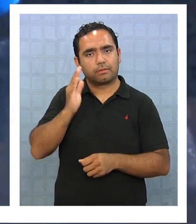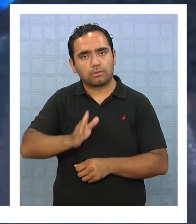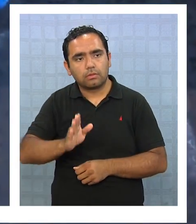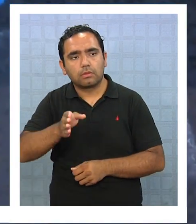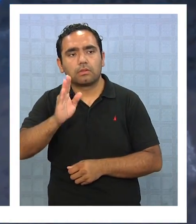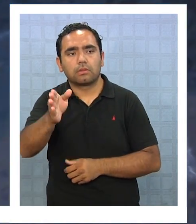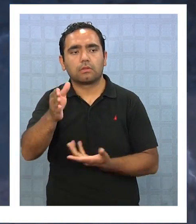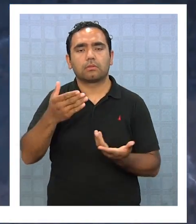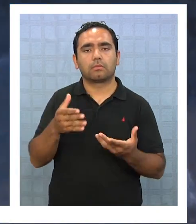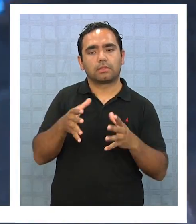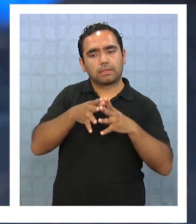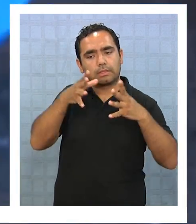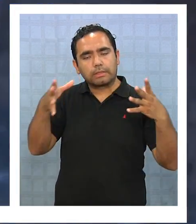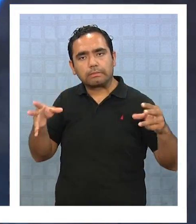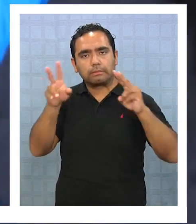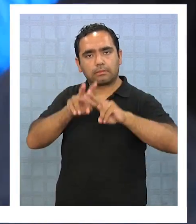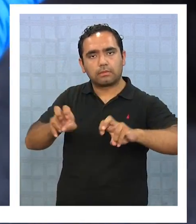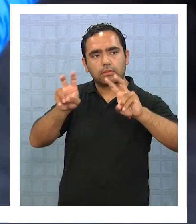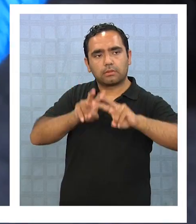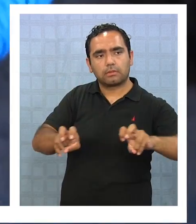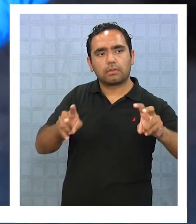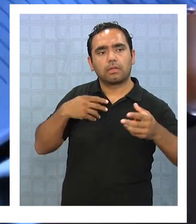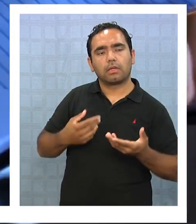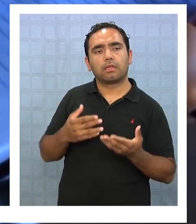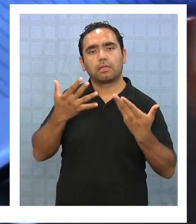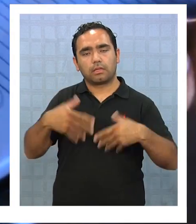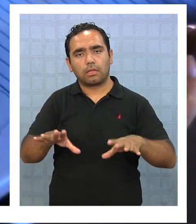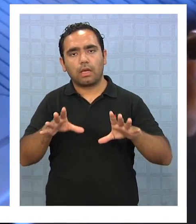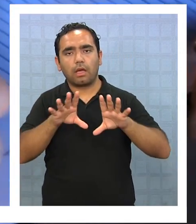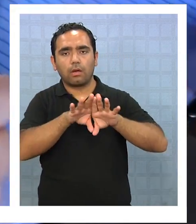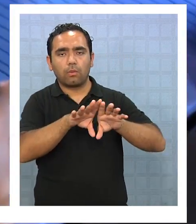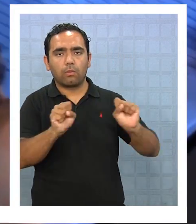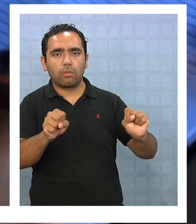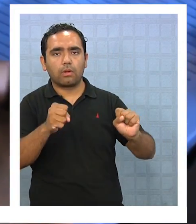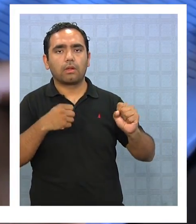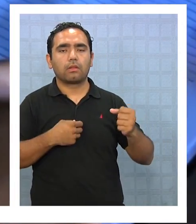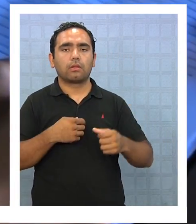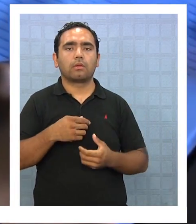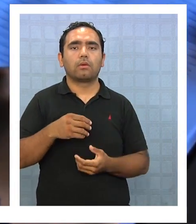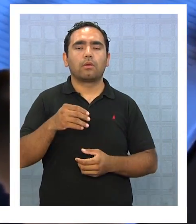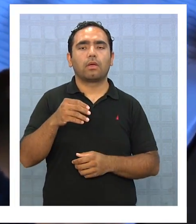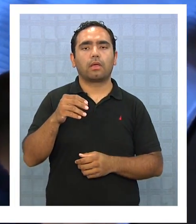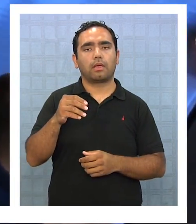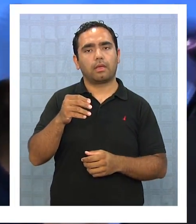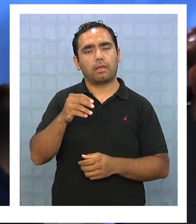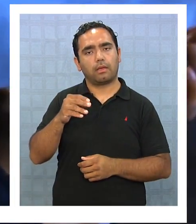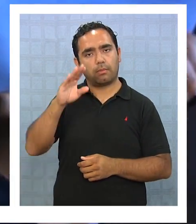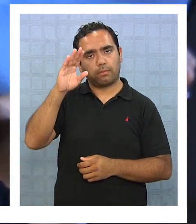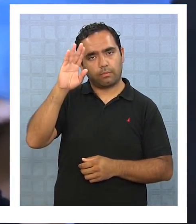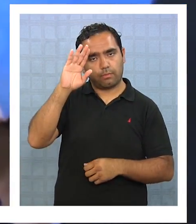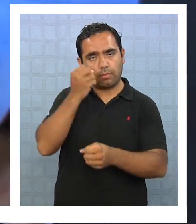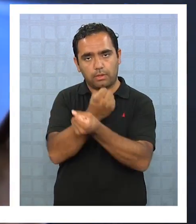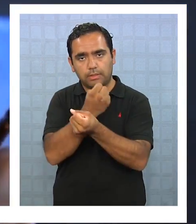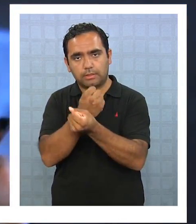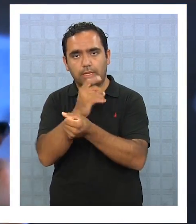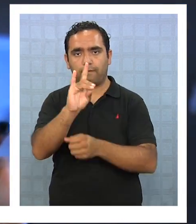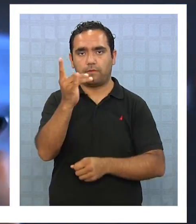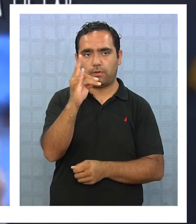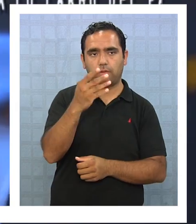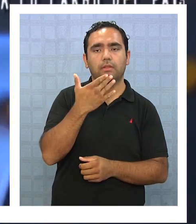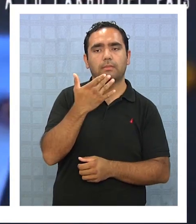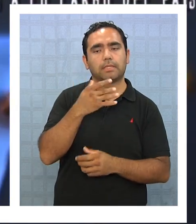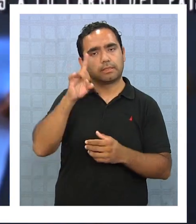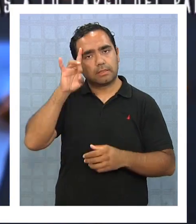sitio de suceso es bastante amplio, se están haciendo coordinaciones con la policía boliviana también para poder establecer algún tipo de otro